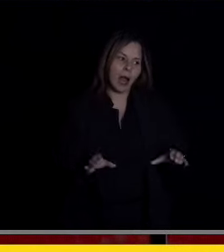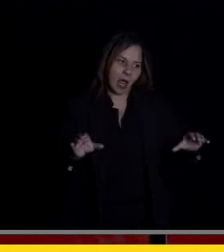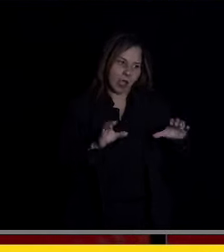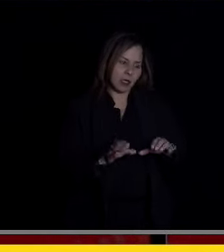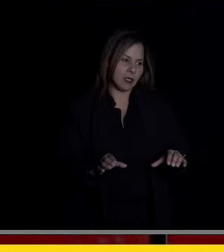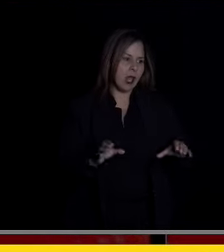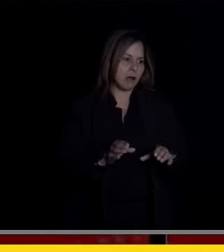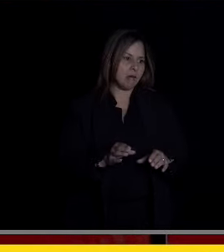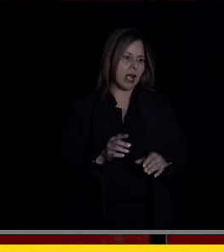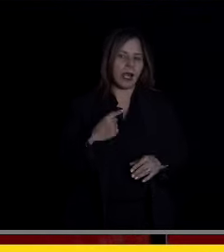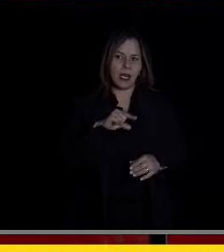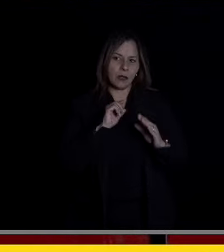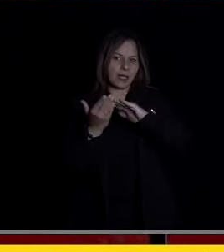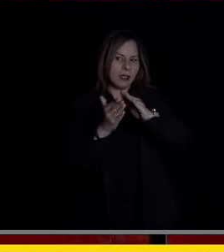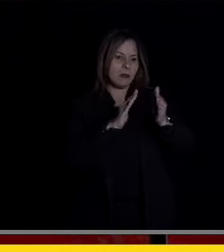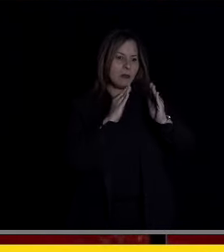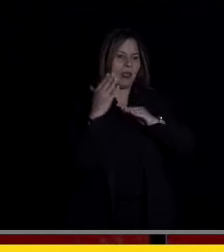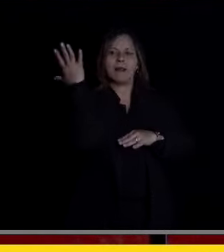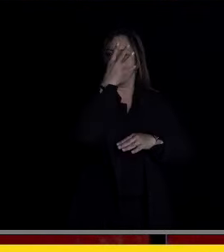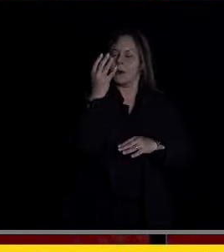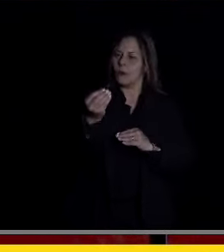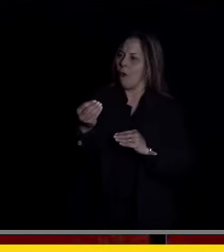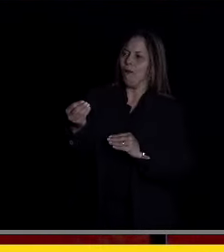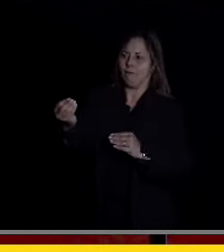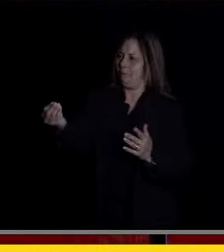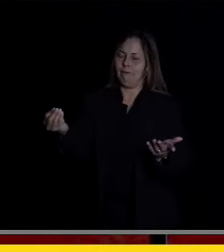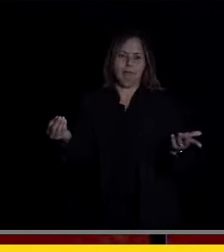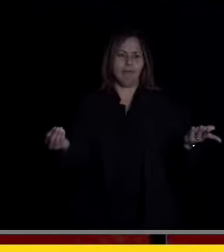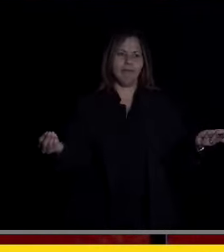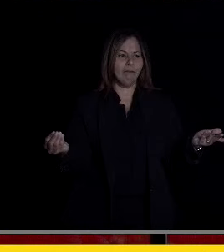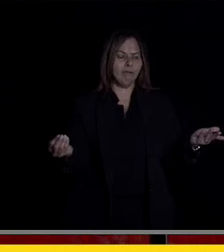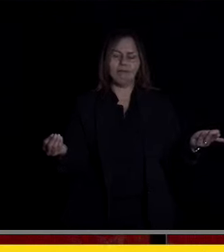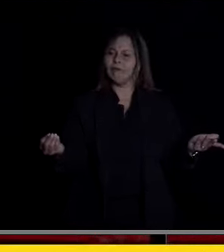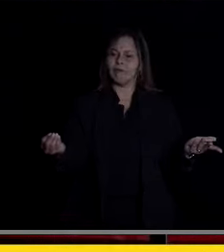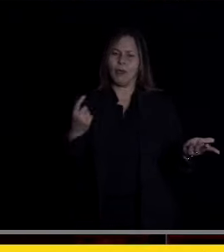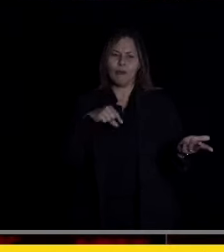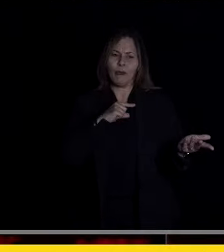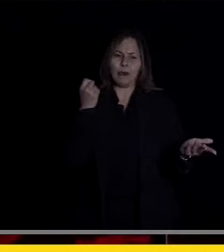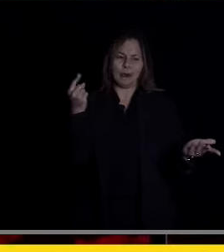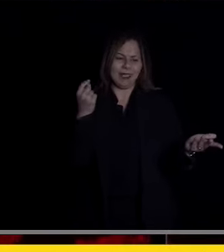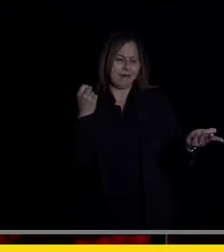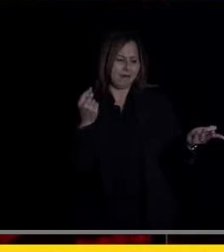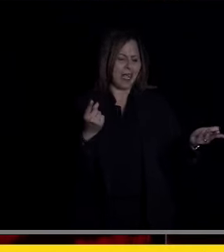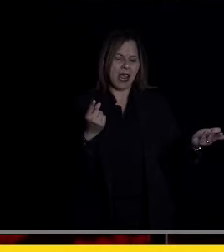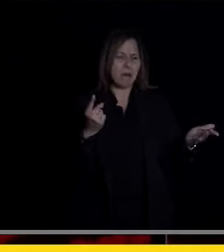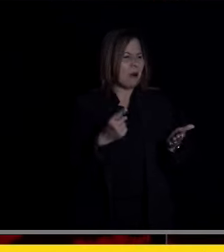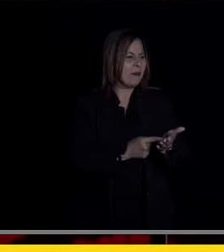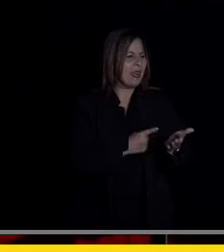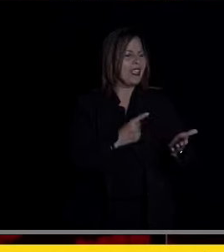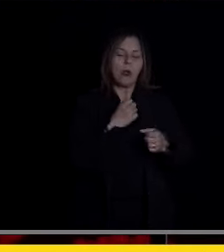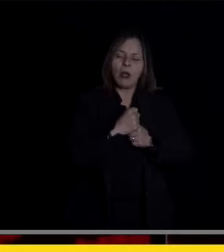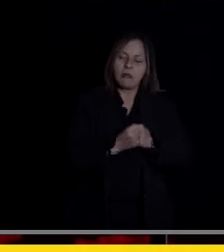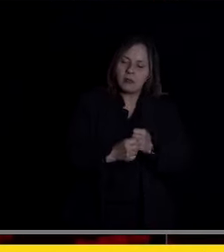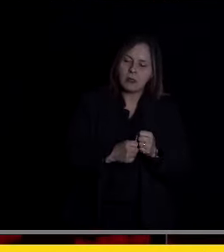para mantener nuestra ciudad bonita y bella. Y uno no entiende a veces cuán